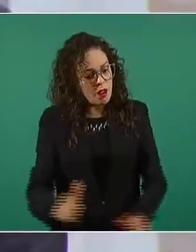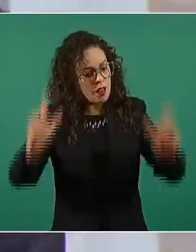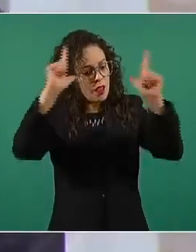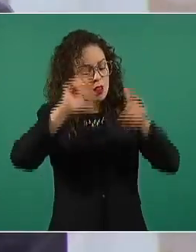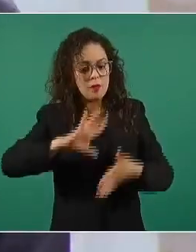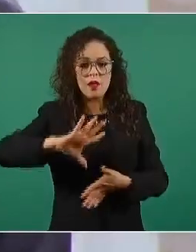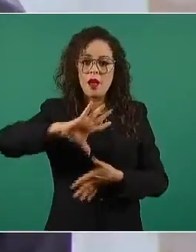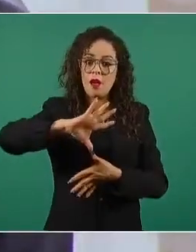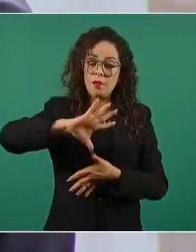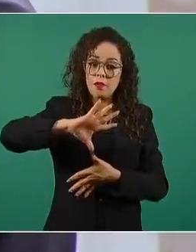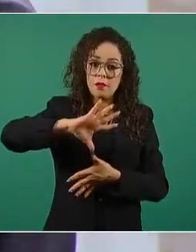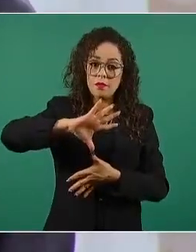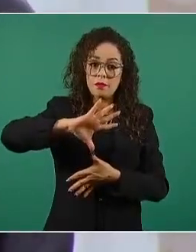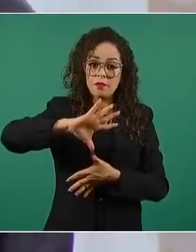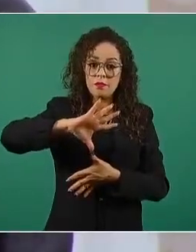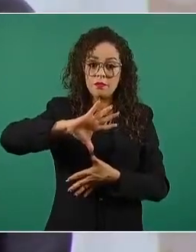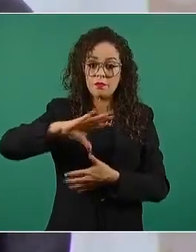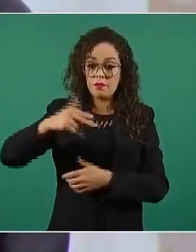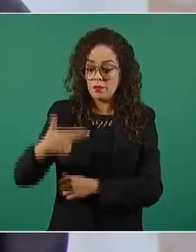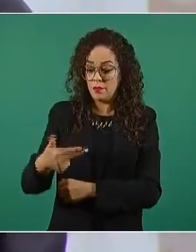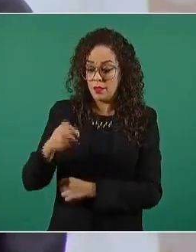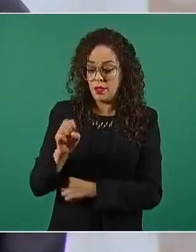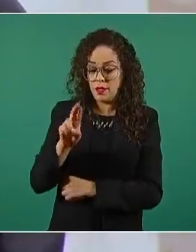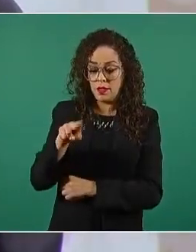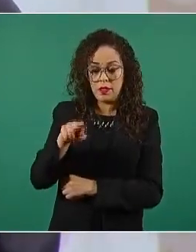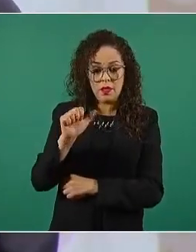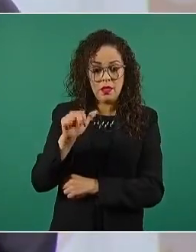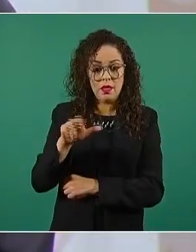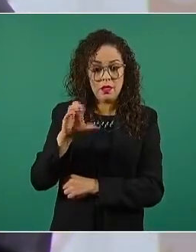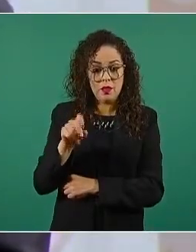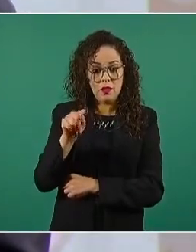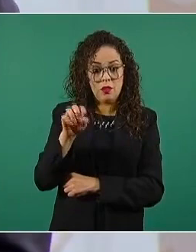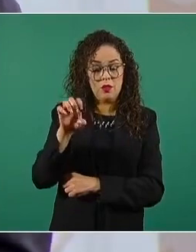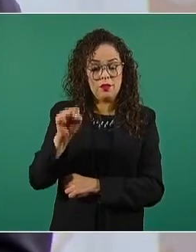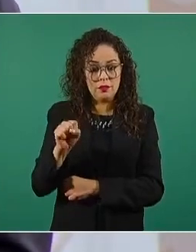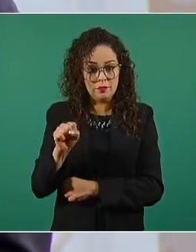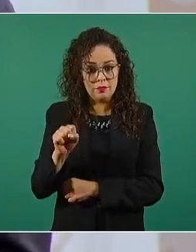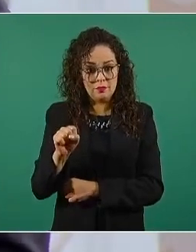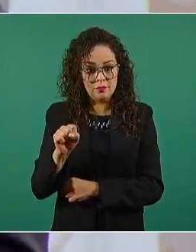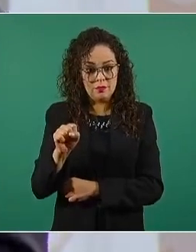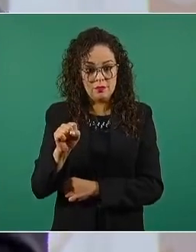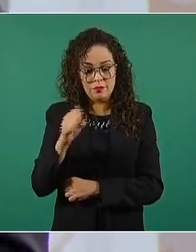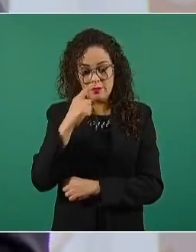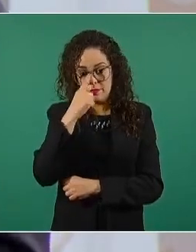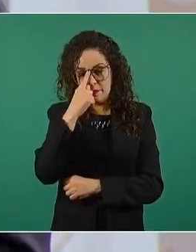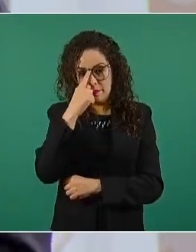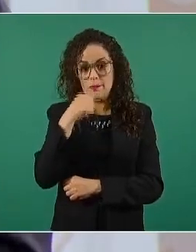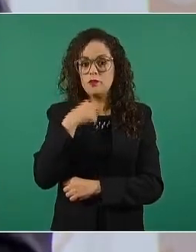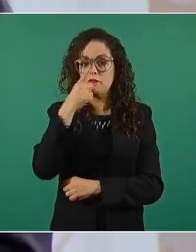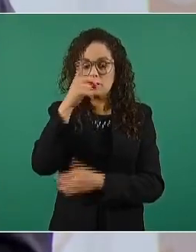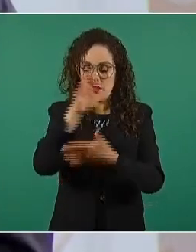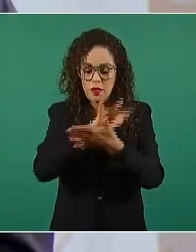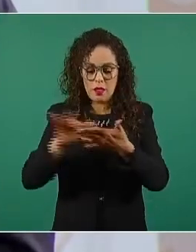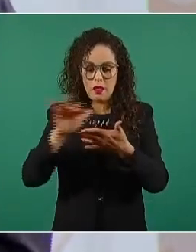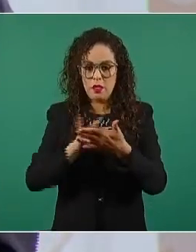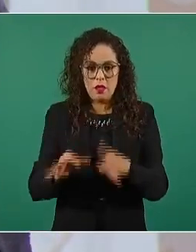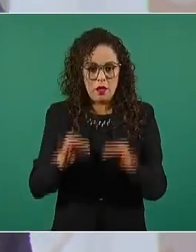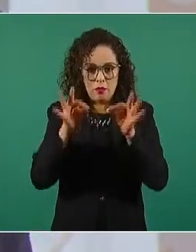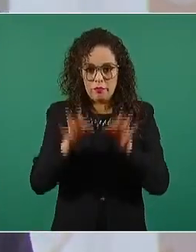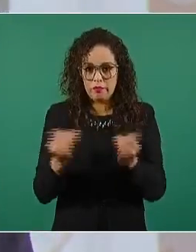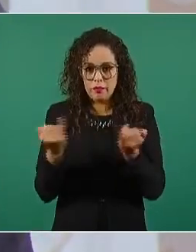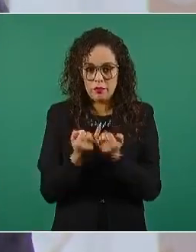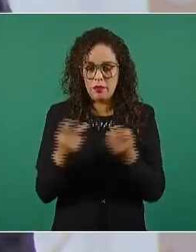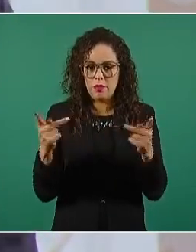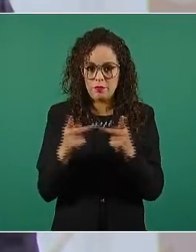Pues Hernán Cortés, cito textualmente, aglutinó a